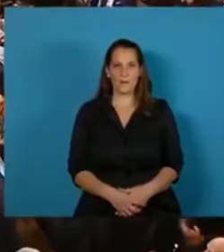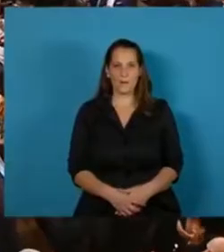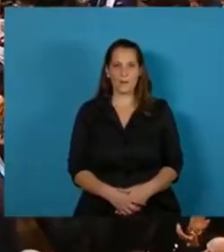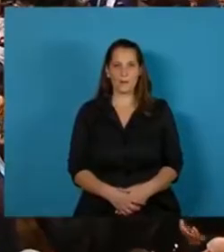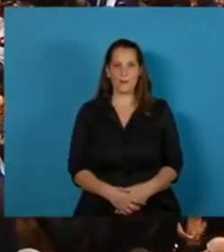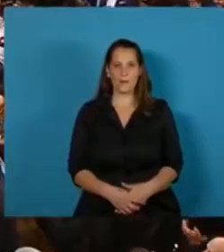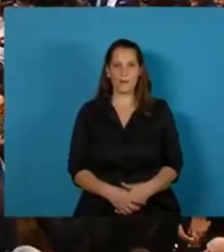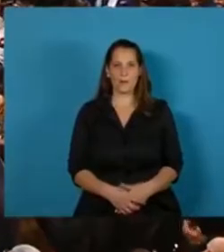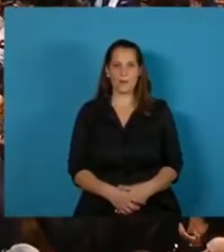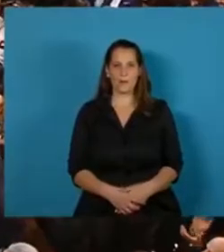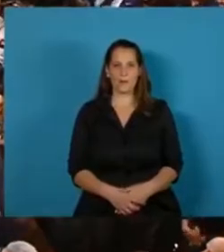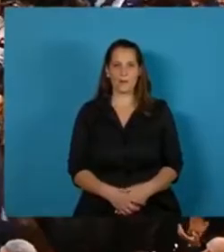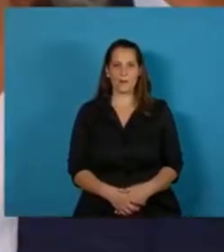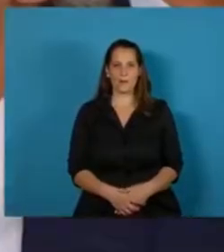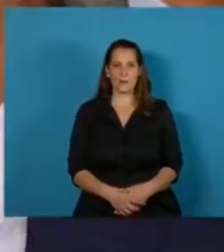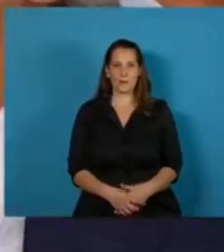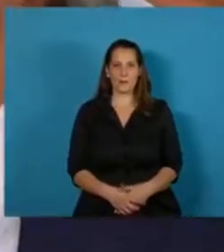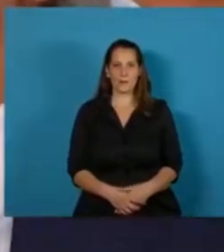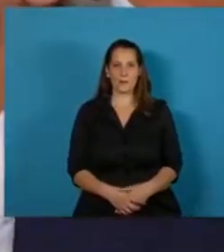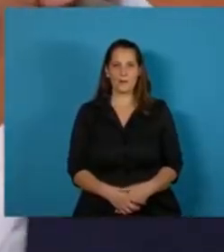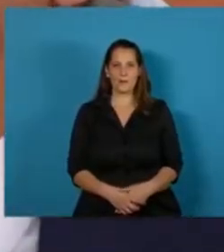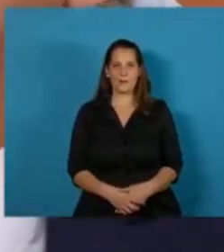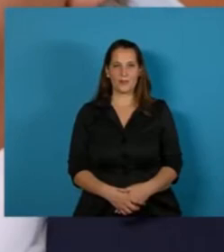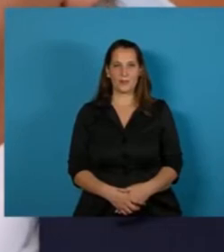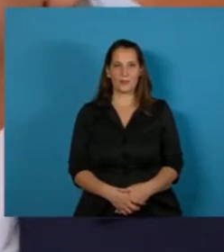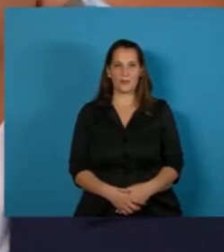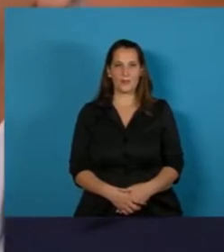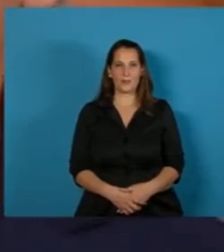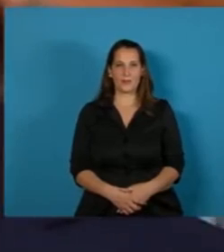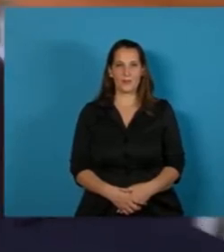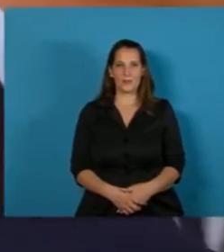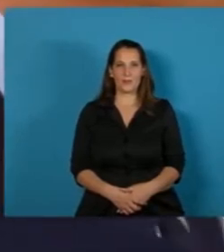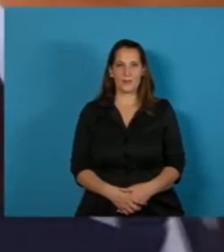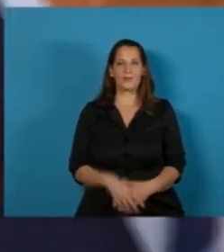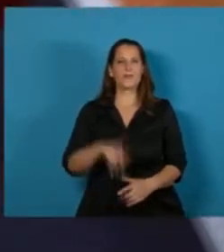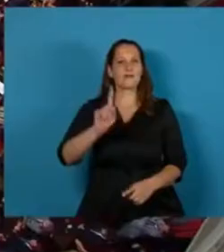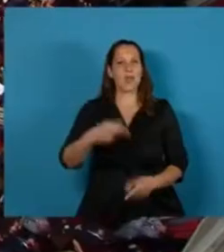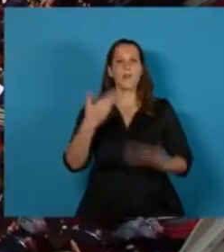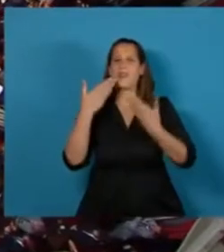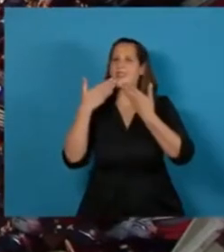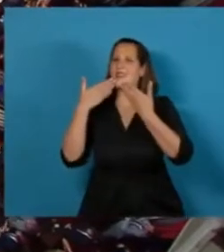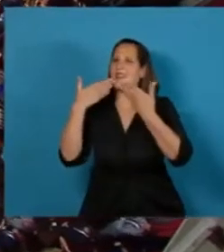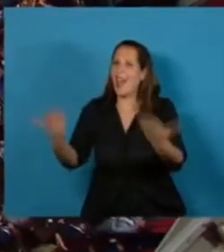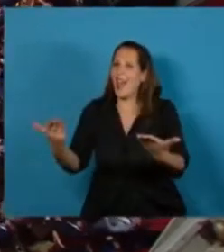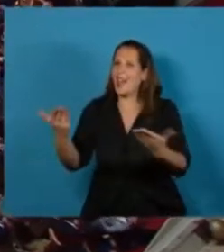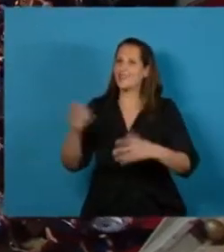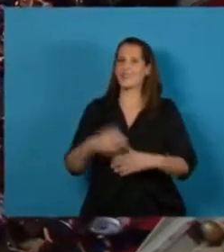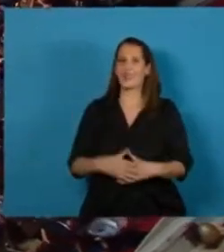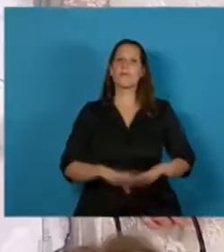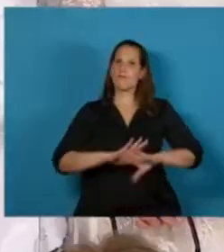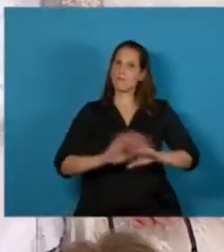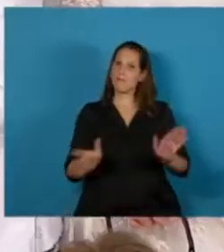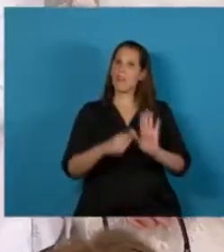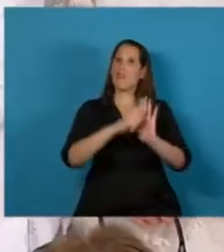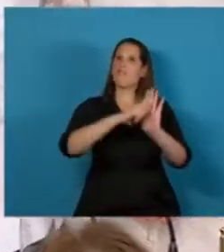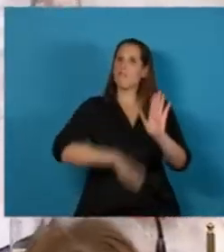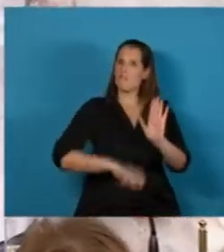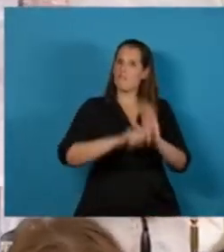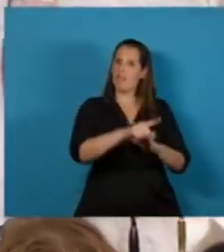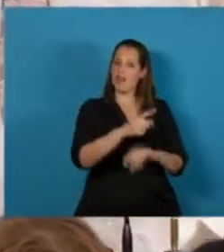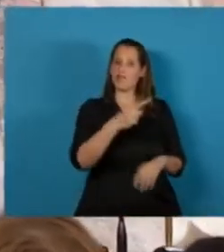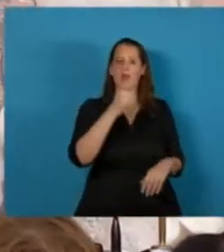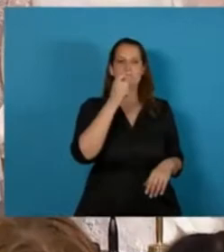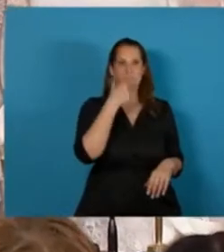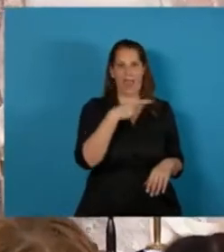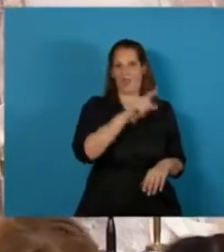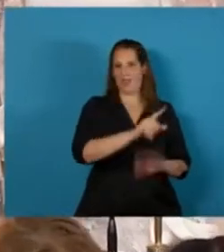alimentaria a pesar de que Argentina es uno de los países más productores y que sin pan no hay vida ni futuro, sin pan